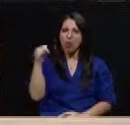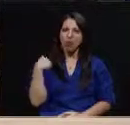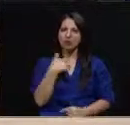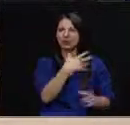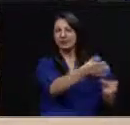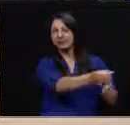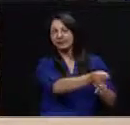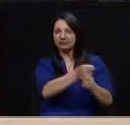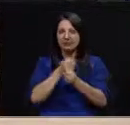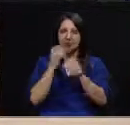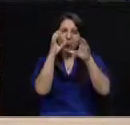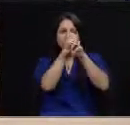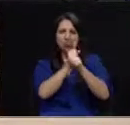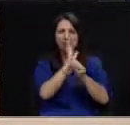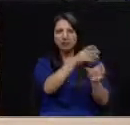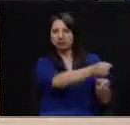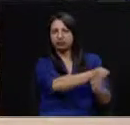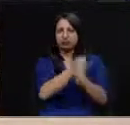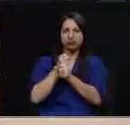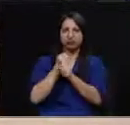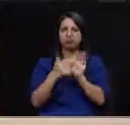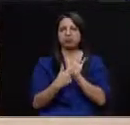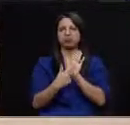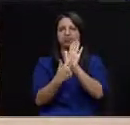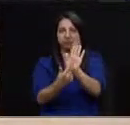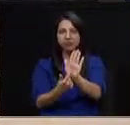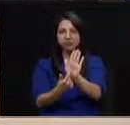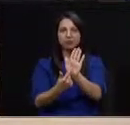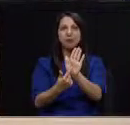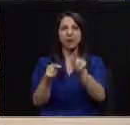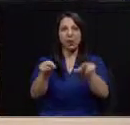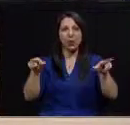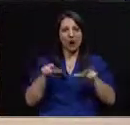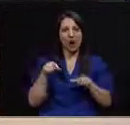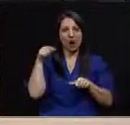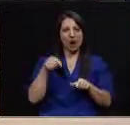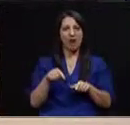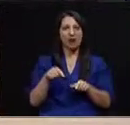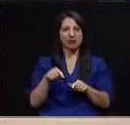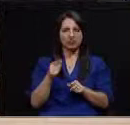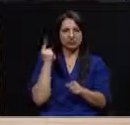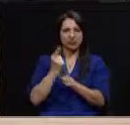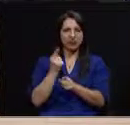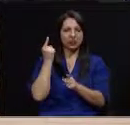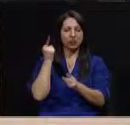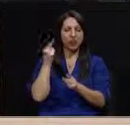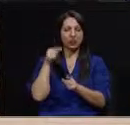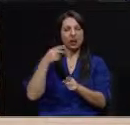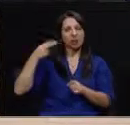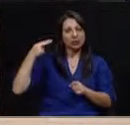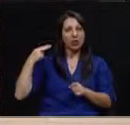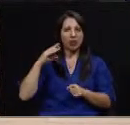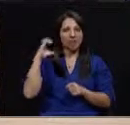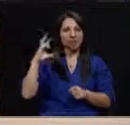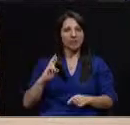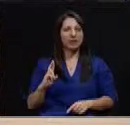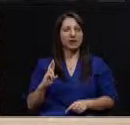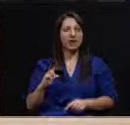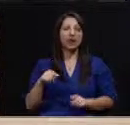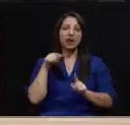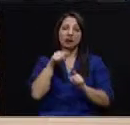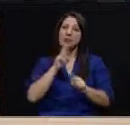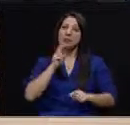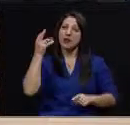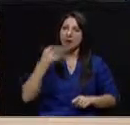rescatarlo de esa oscuridad y ponerlo en el lugar que le pertenece a él en la historia patria,